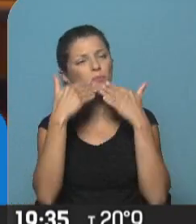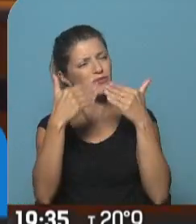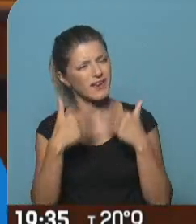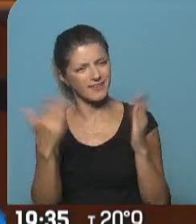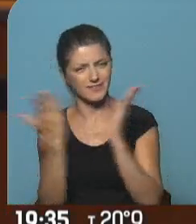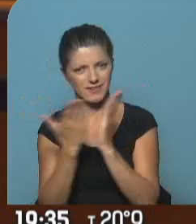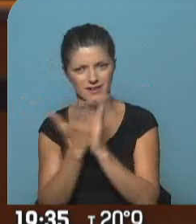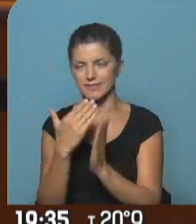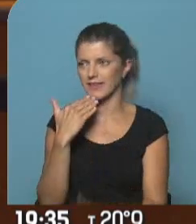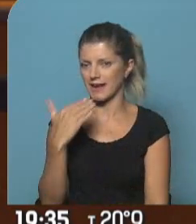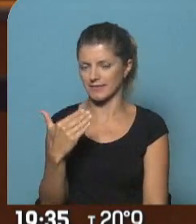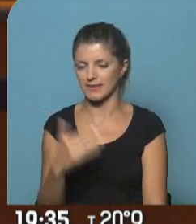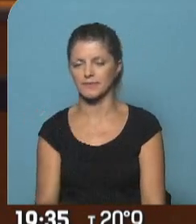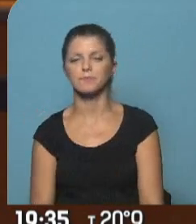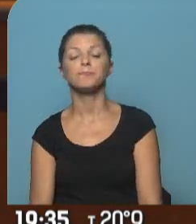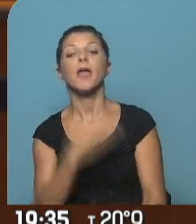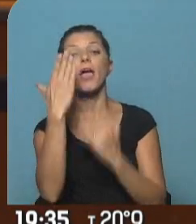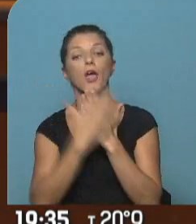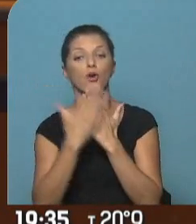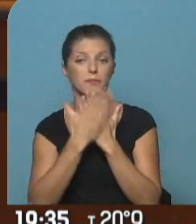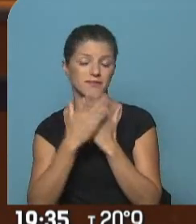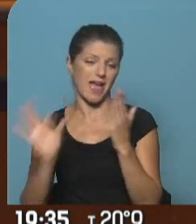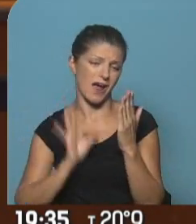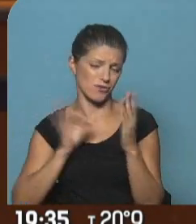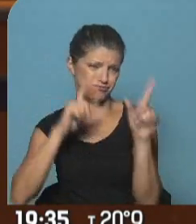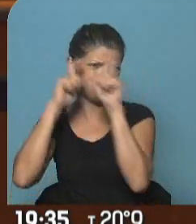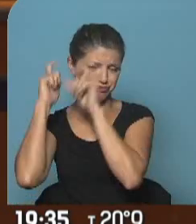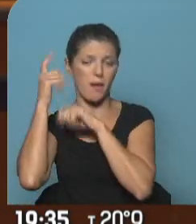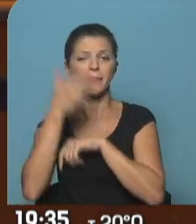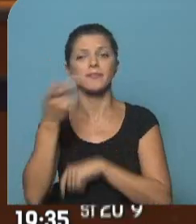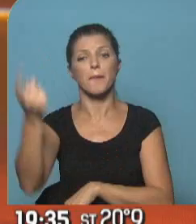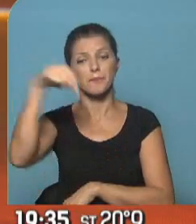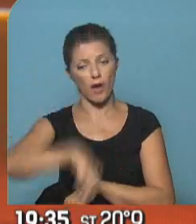análisis. A ustedes. Pablo Rojo, economista de amplia trayectoria aquí en el Noticiero Central de la Televisión Pública Argentina.